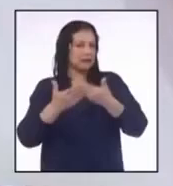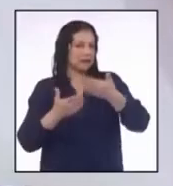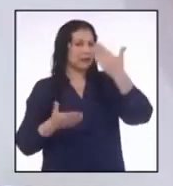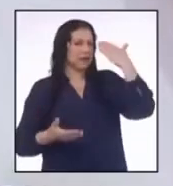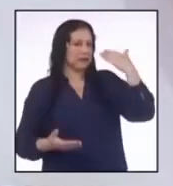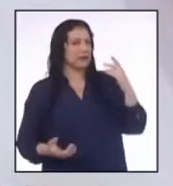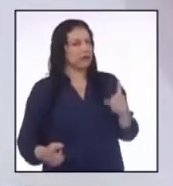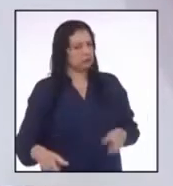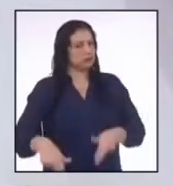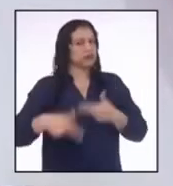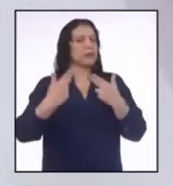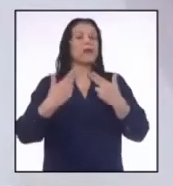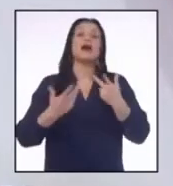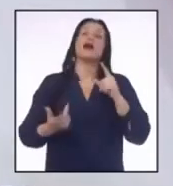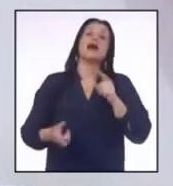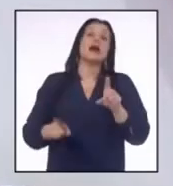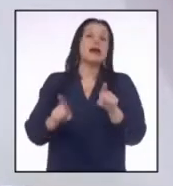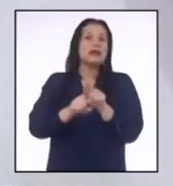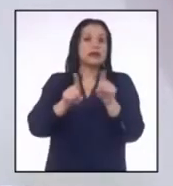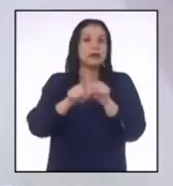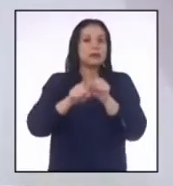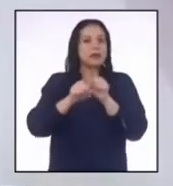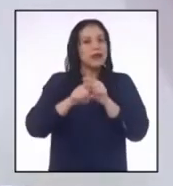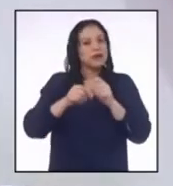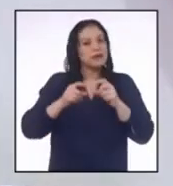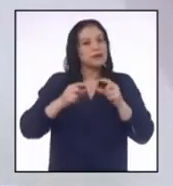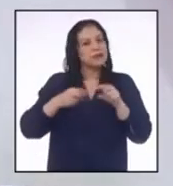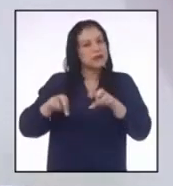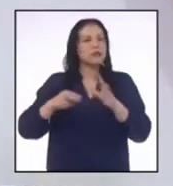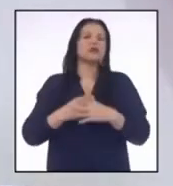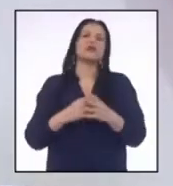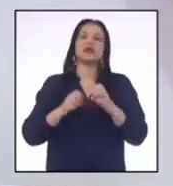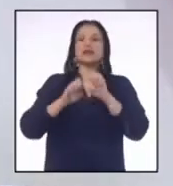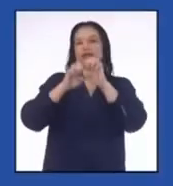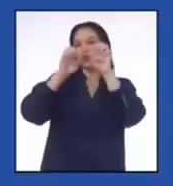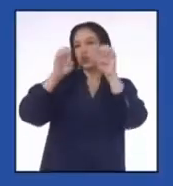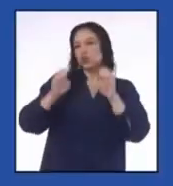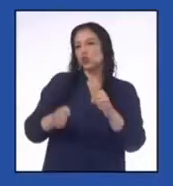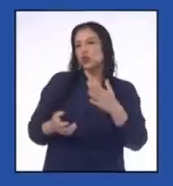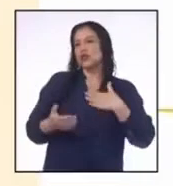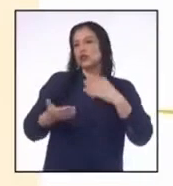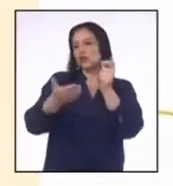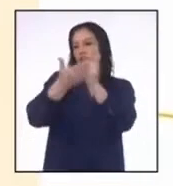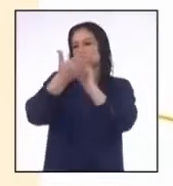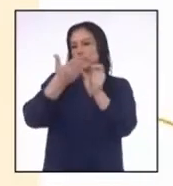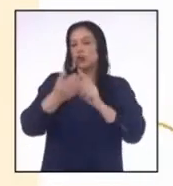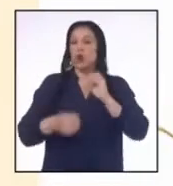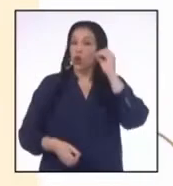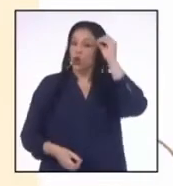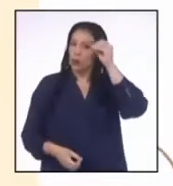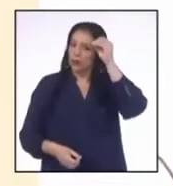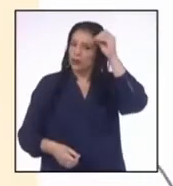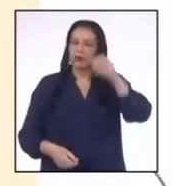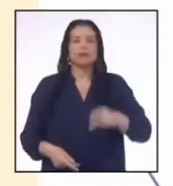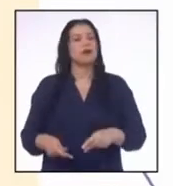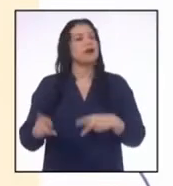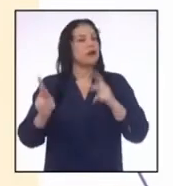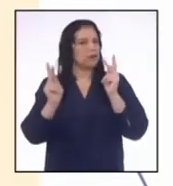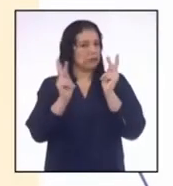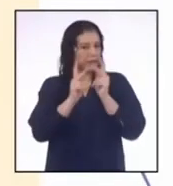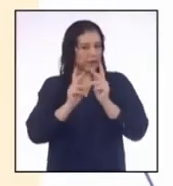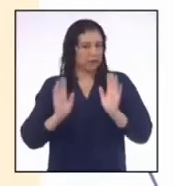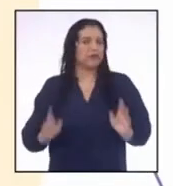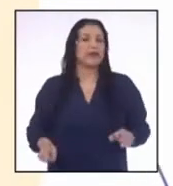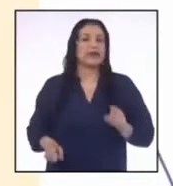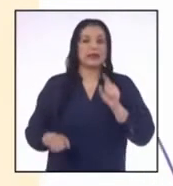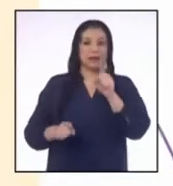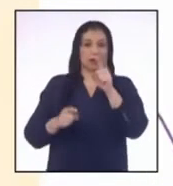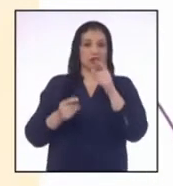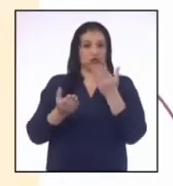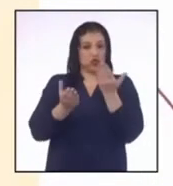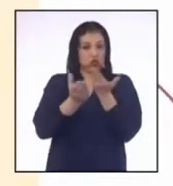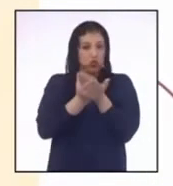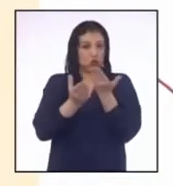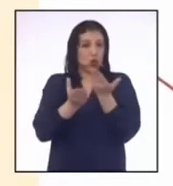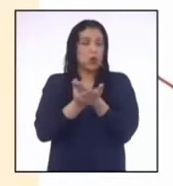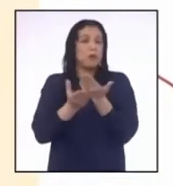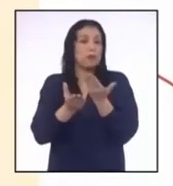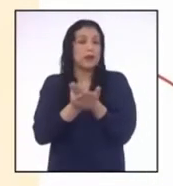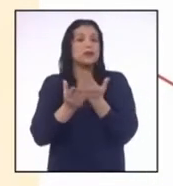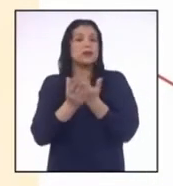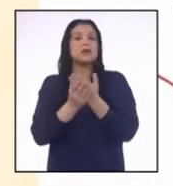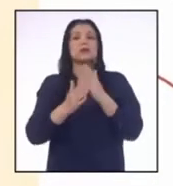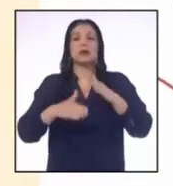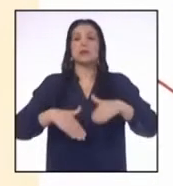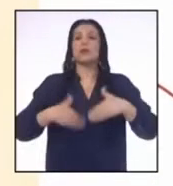anterior. Además, avanzamos con las estructuras de nuestros artículos de opinión. Perfecto. Esos documentos